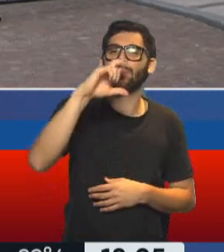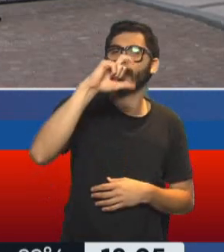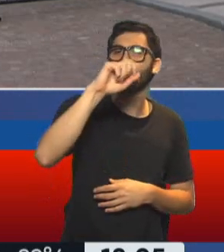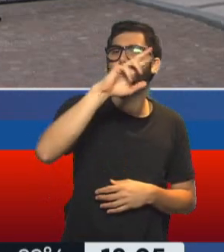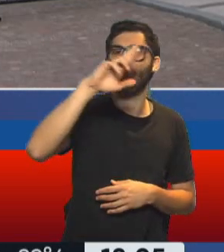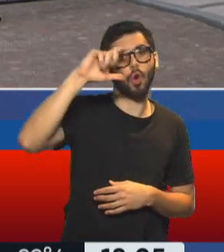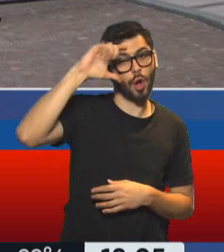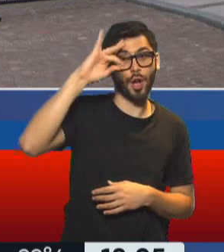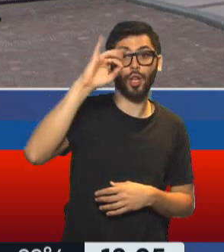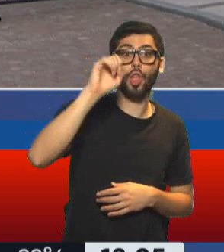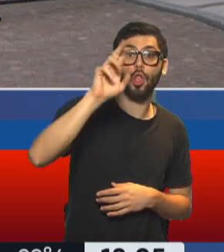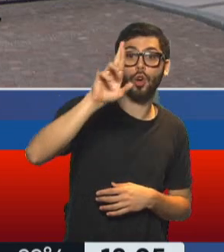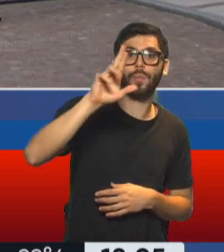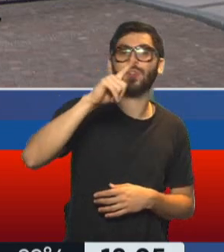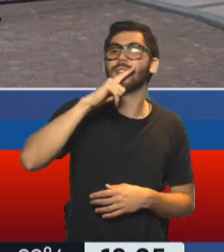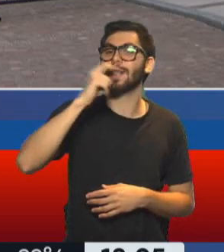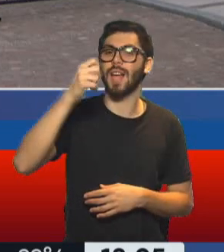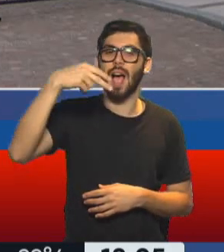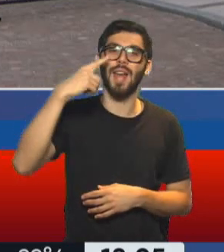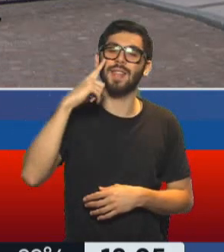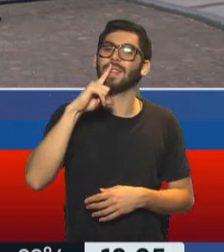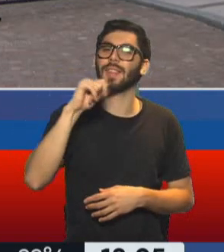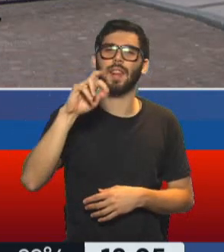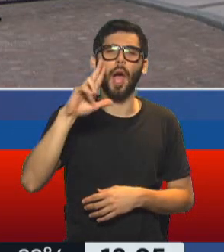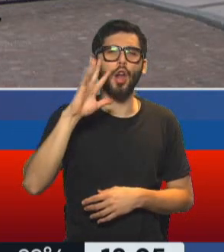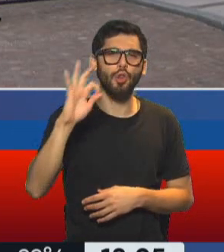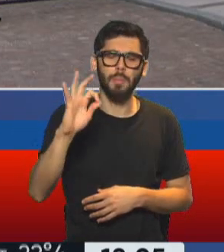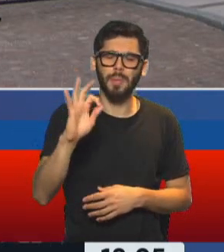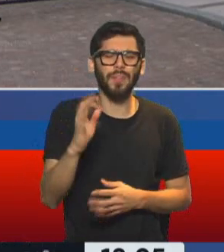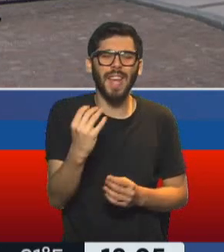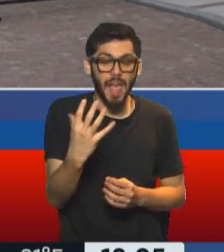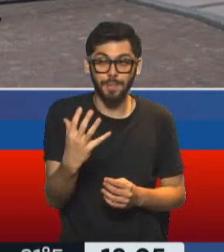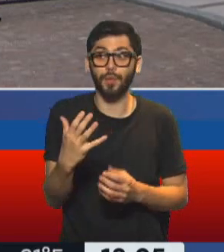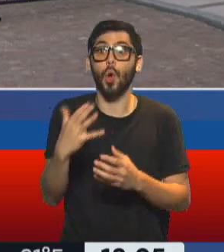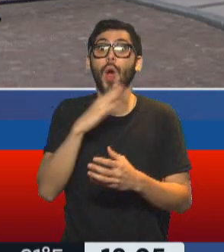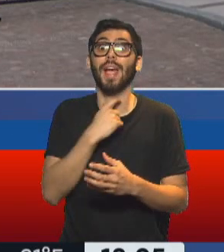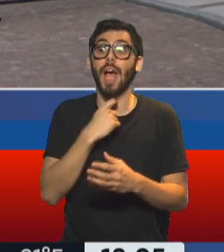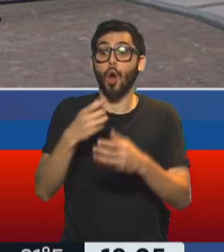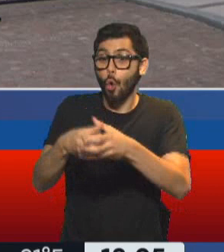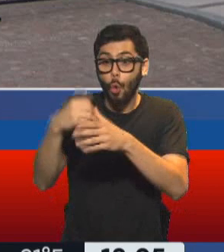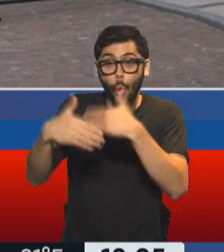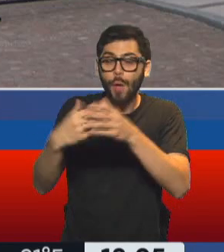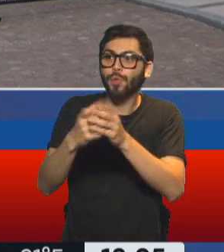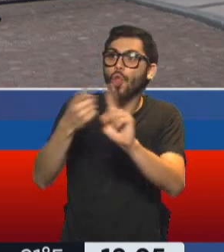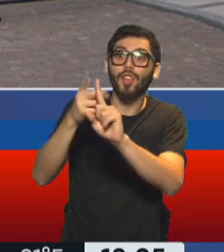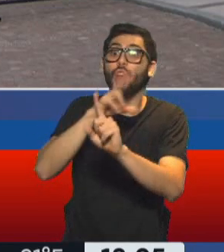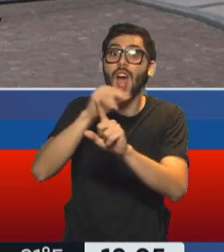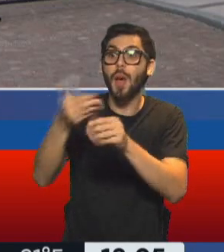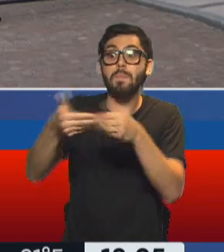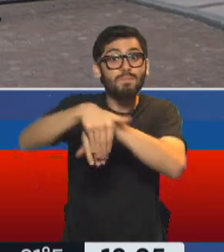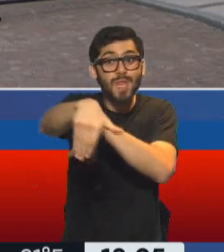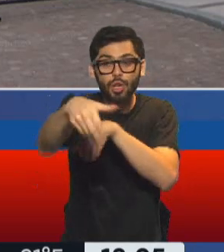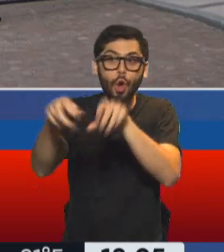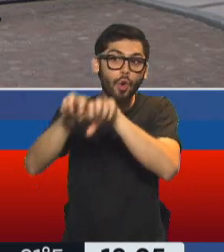Allí está nuestro móvil, está concentrado el plantel de Boca. ¿Qué quería hacer Boca? Que esos jugadores no tuvieran contacto con nadie, fueran trasladados en un